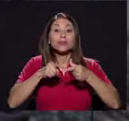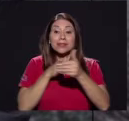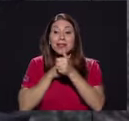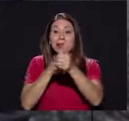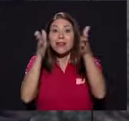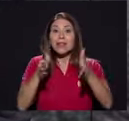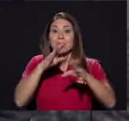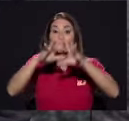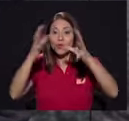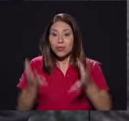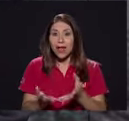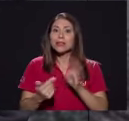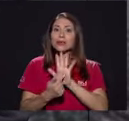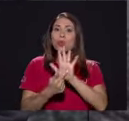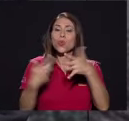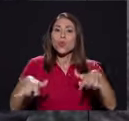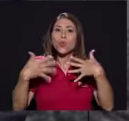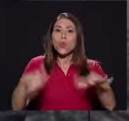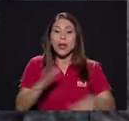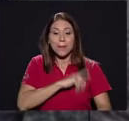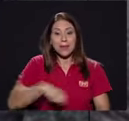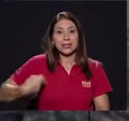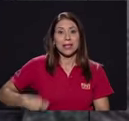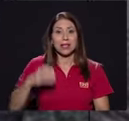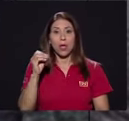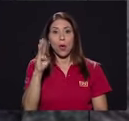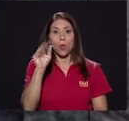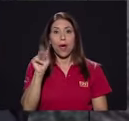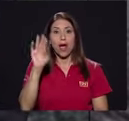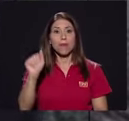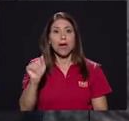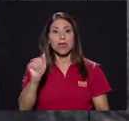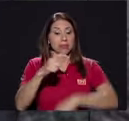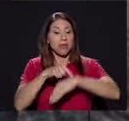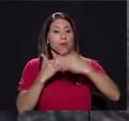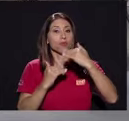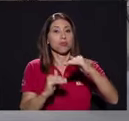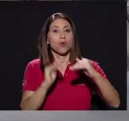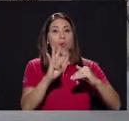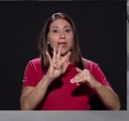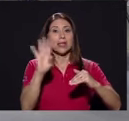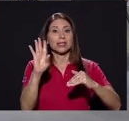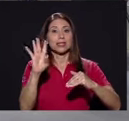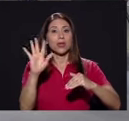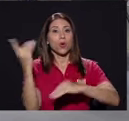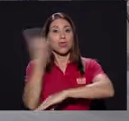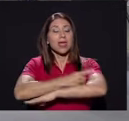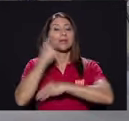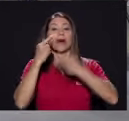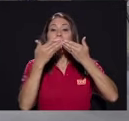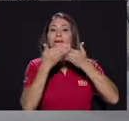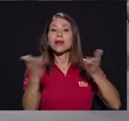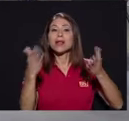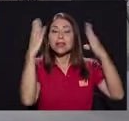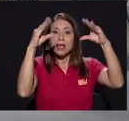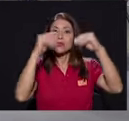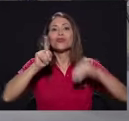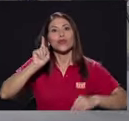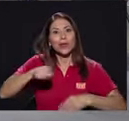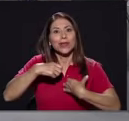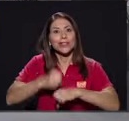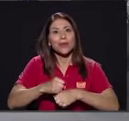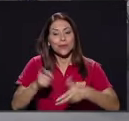los líderes mundiales. El presidente Obama dio 45 días para abrir datos. Y tuvieron que hacerlo. Liberó 3 grupos